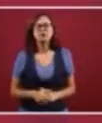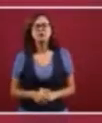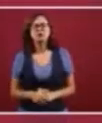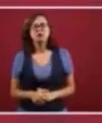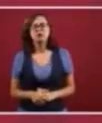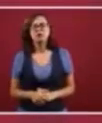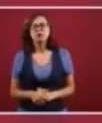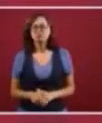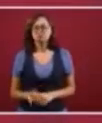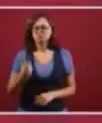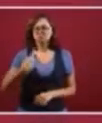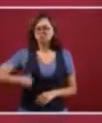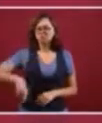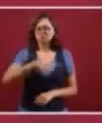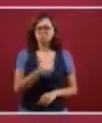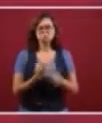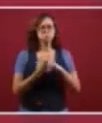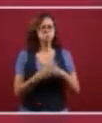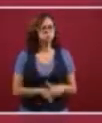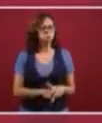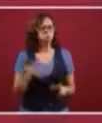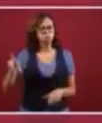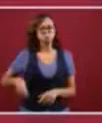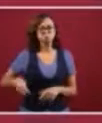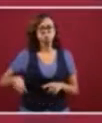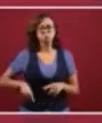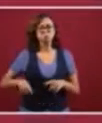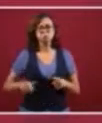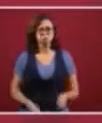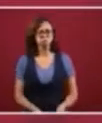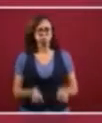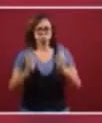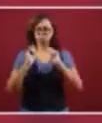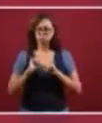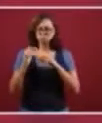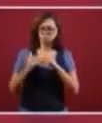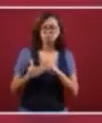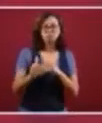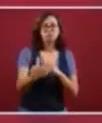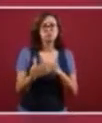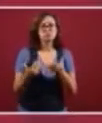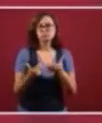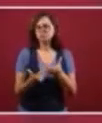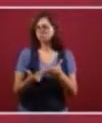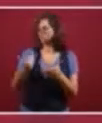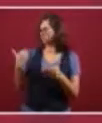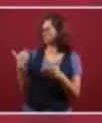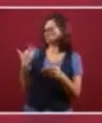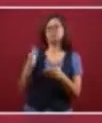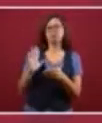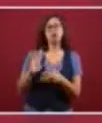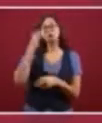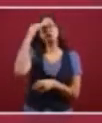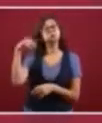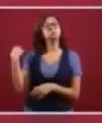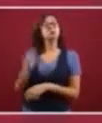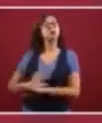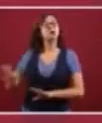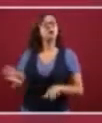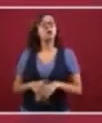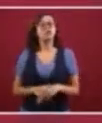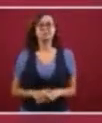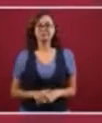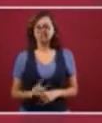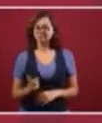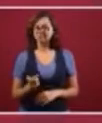aquí hay una especie de amnesia y ya estamos aquí no